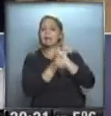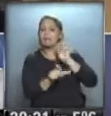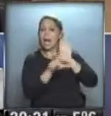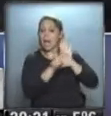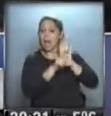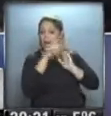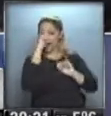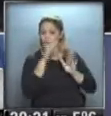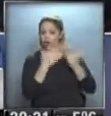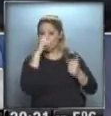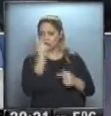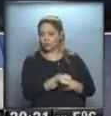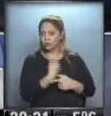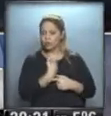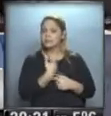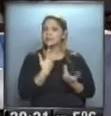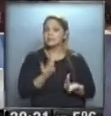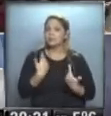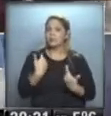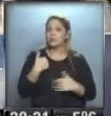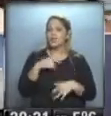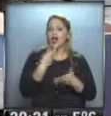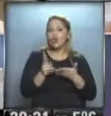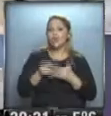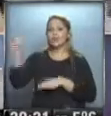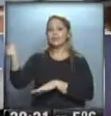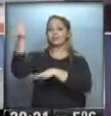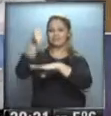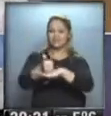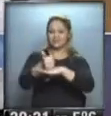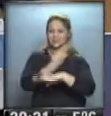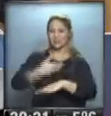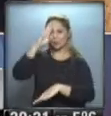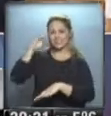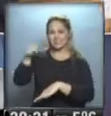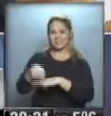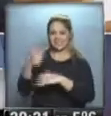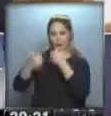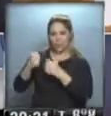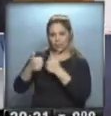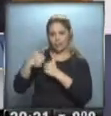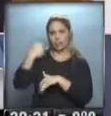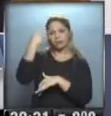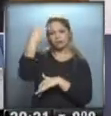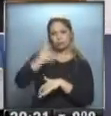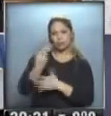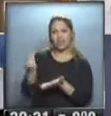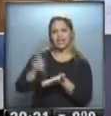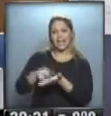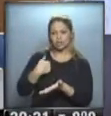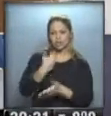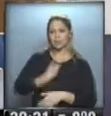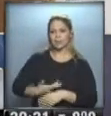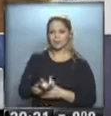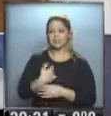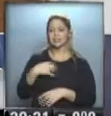la Constitución y así tener la posibilidad de colocar a Cristina Kirchner como su candidata para la reelección en